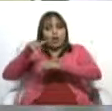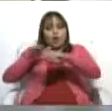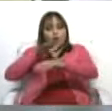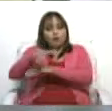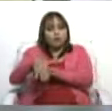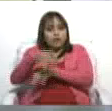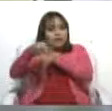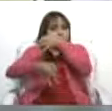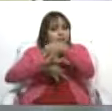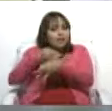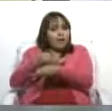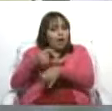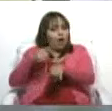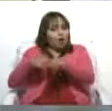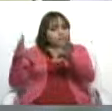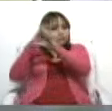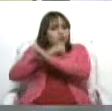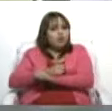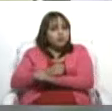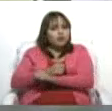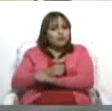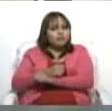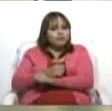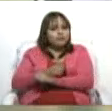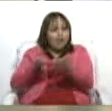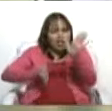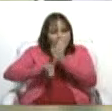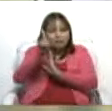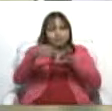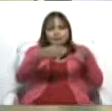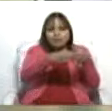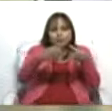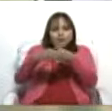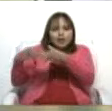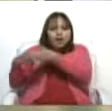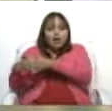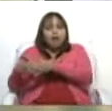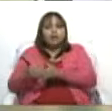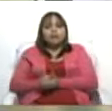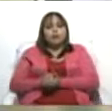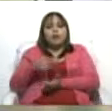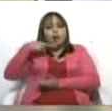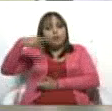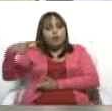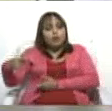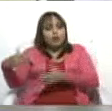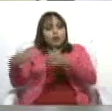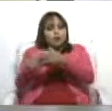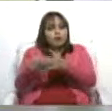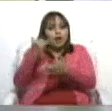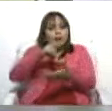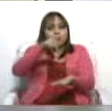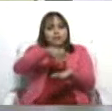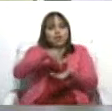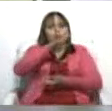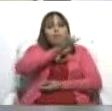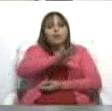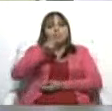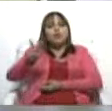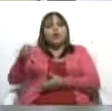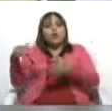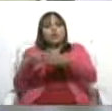que durante la noche de hoy avanzarán con estas reuniones con organizaciones políticas de nuestro país, donde han participado 42